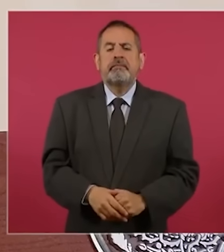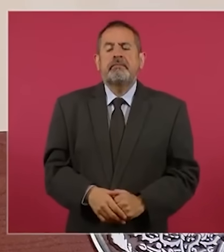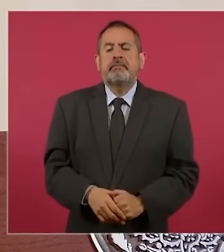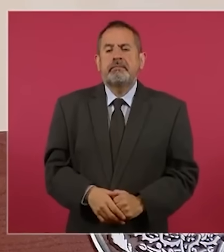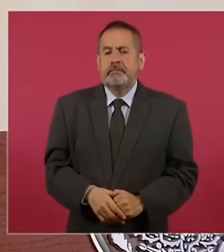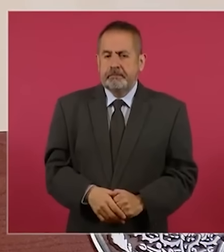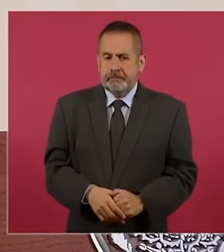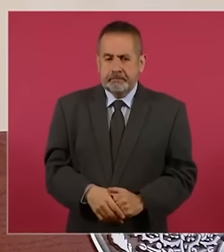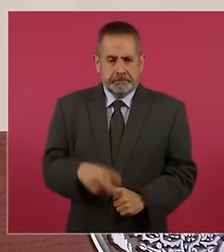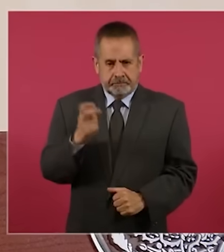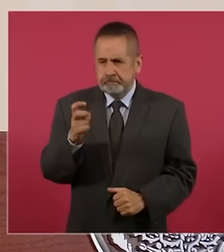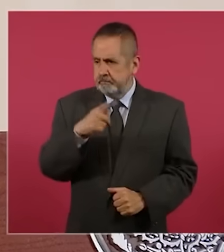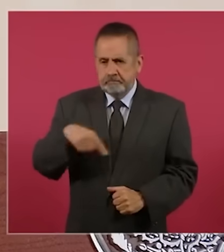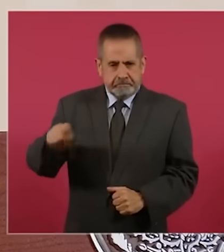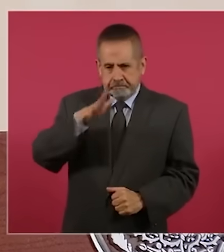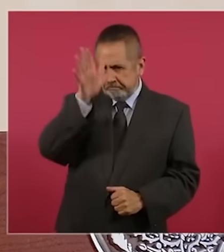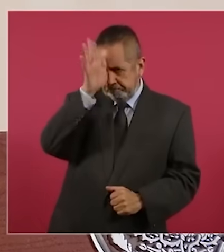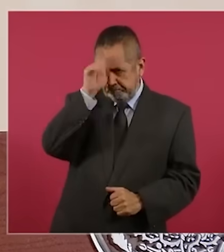Así está